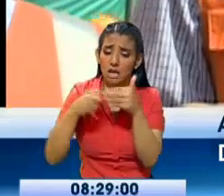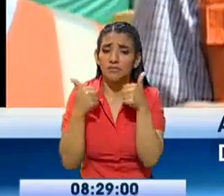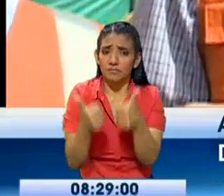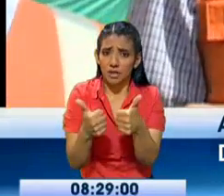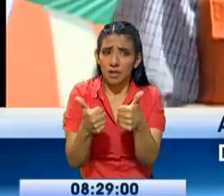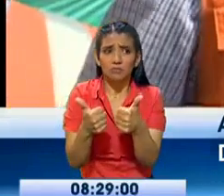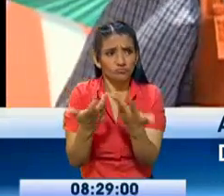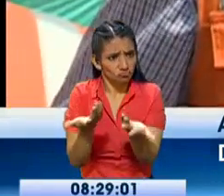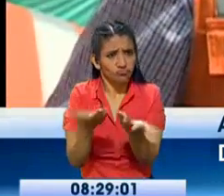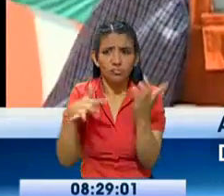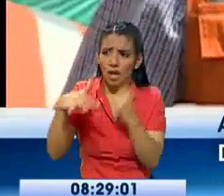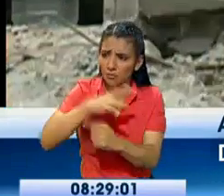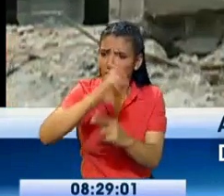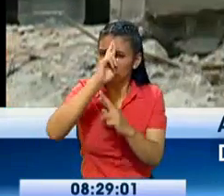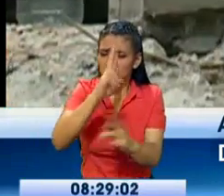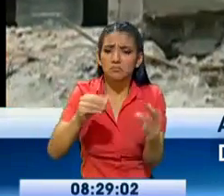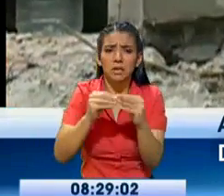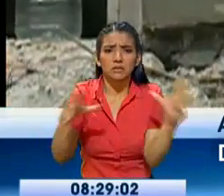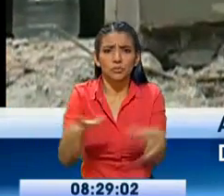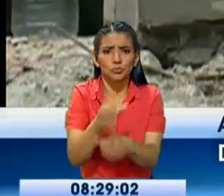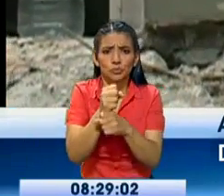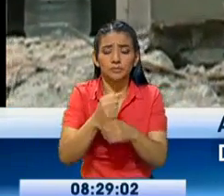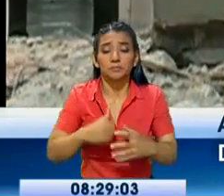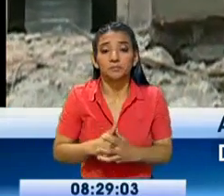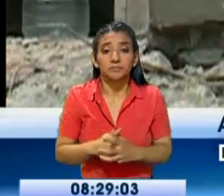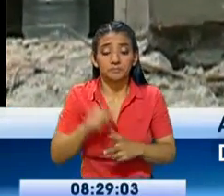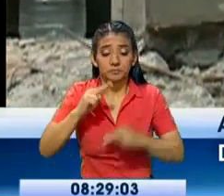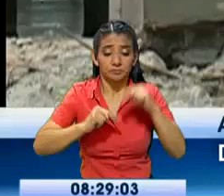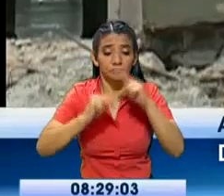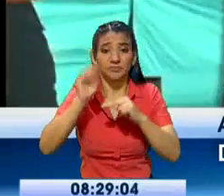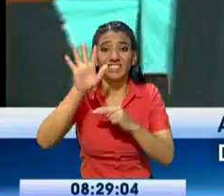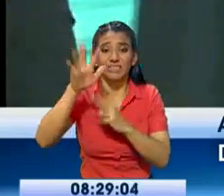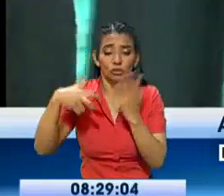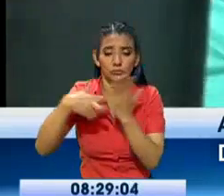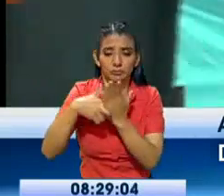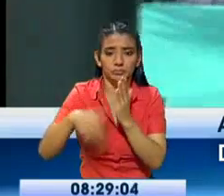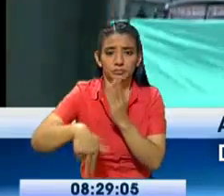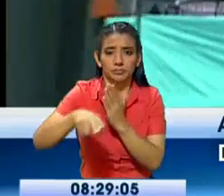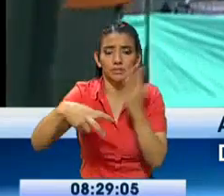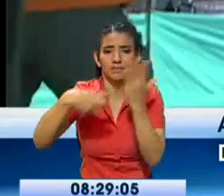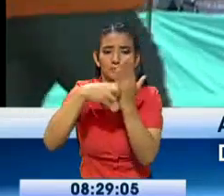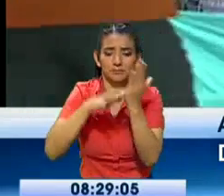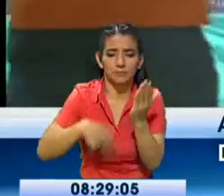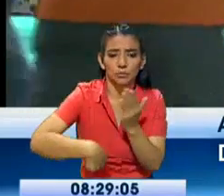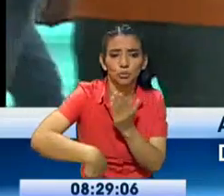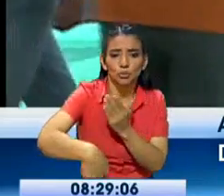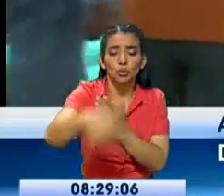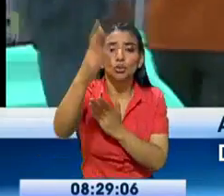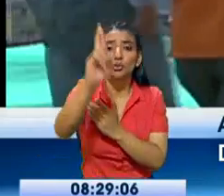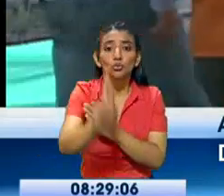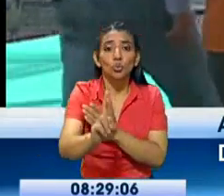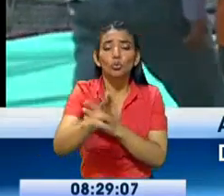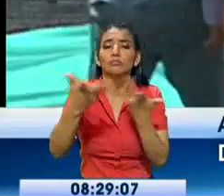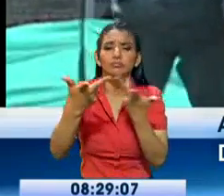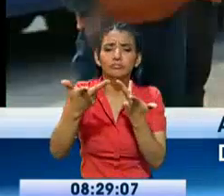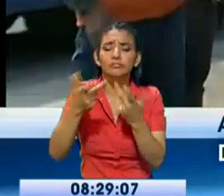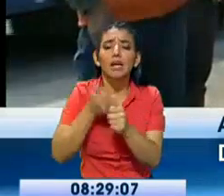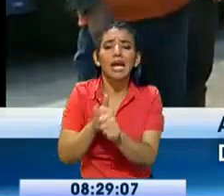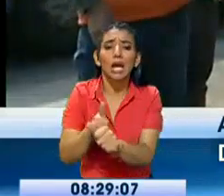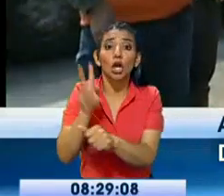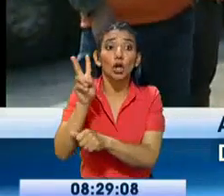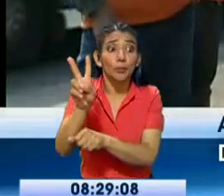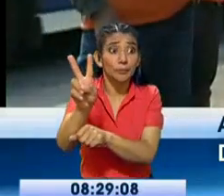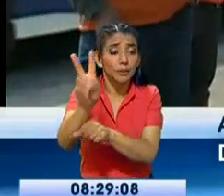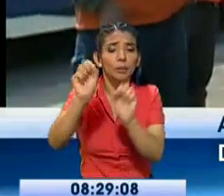ambientalmente amigables, más seguras. La construcción de 5 estaciones en la prolongación del corredor suroriental Ecovía registra